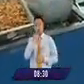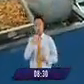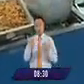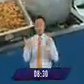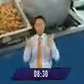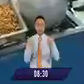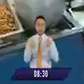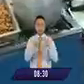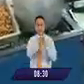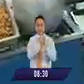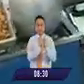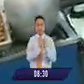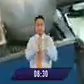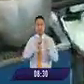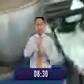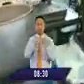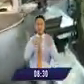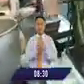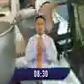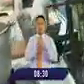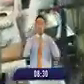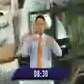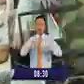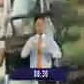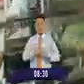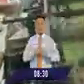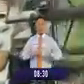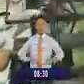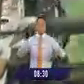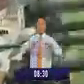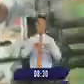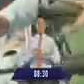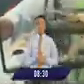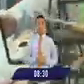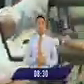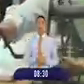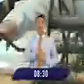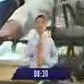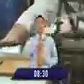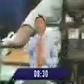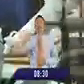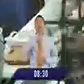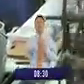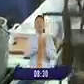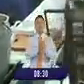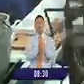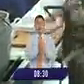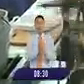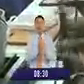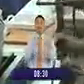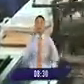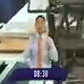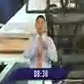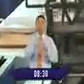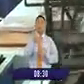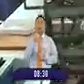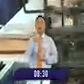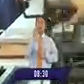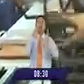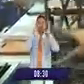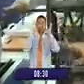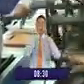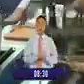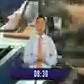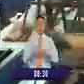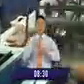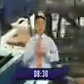artesanías y todo el evento artístico que va a haber aquí en ese sector, desde el 24 de noviembre hasta el 10 de diciembre. Aquí estoy